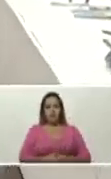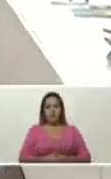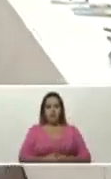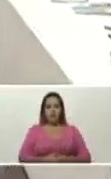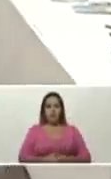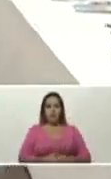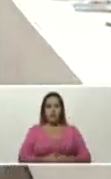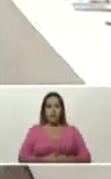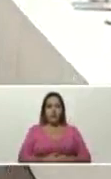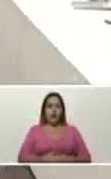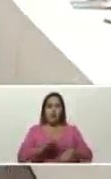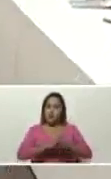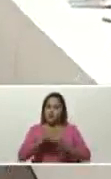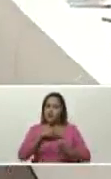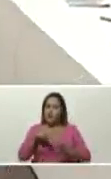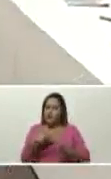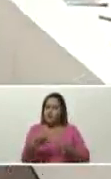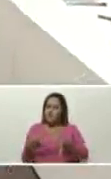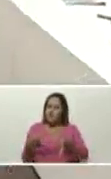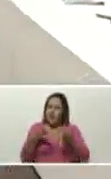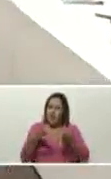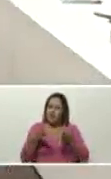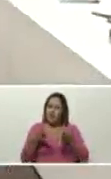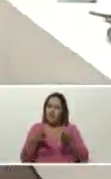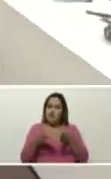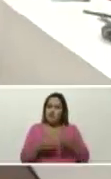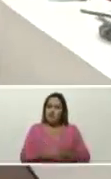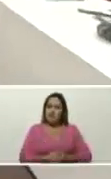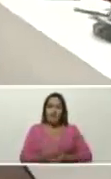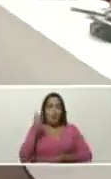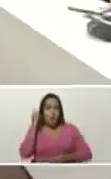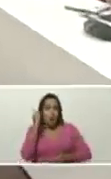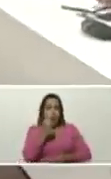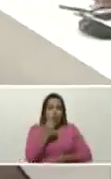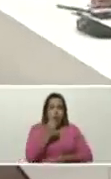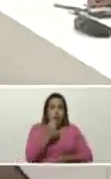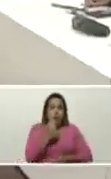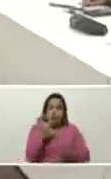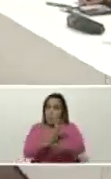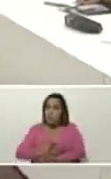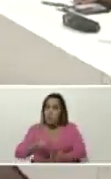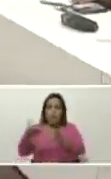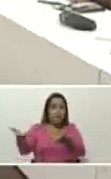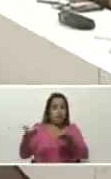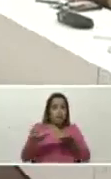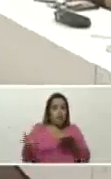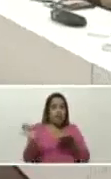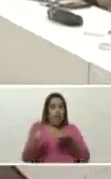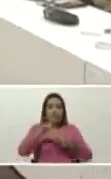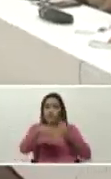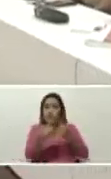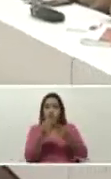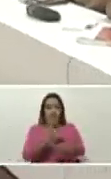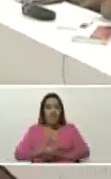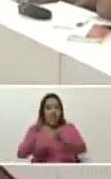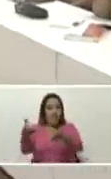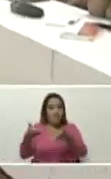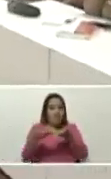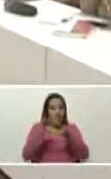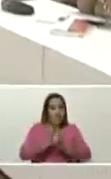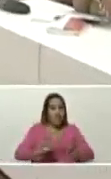porque no lo hemos ganado. Muchachos, muchachas, a nosotros nadie nos ha regalado nada, ni nunca nadie nos va a regalar